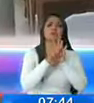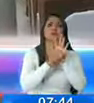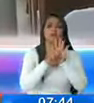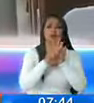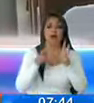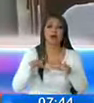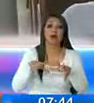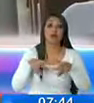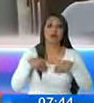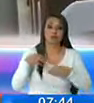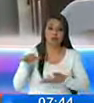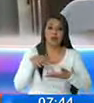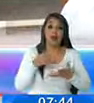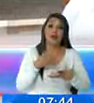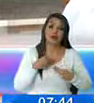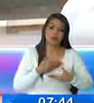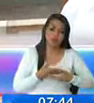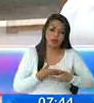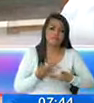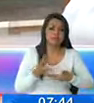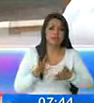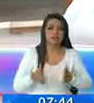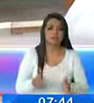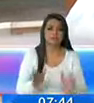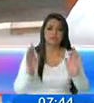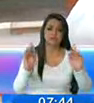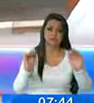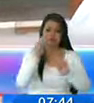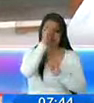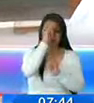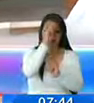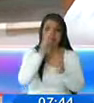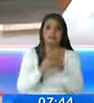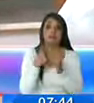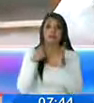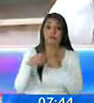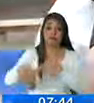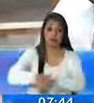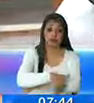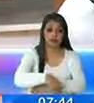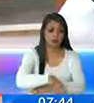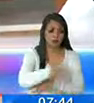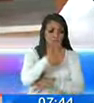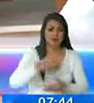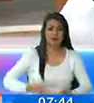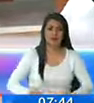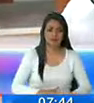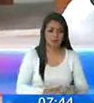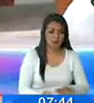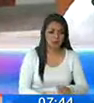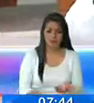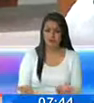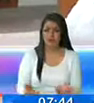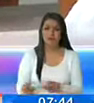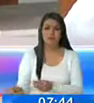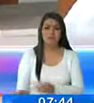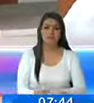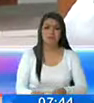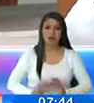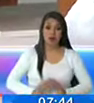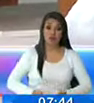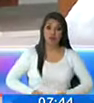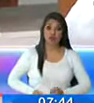ahora tendrán una despedida digna. Estos bebés fueron encontrados en las calles en diferentes circunstancias. La mayoría de ellos fueron abortados